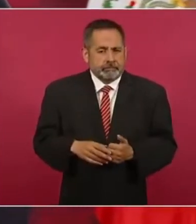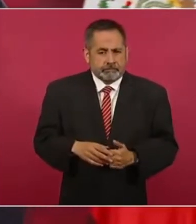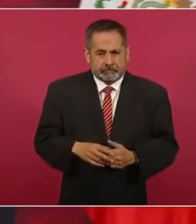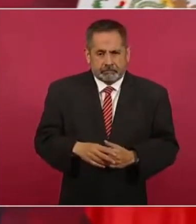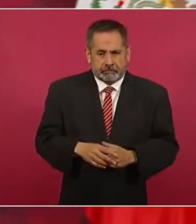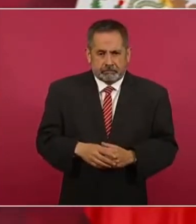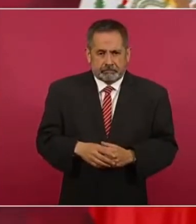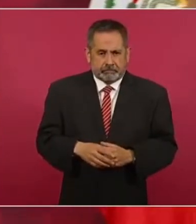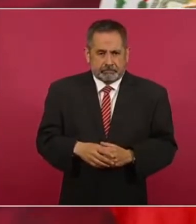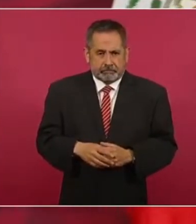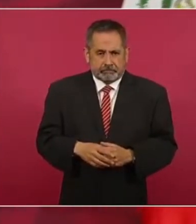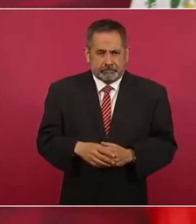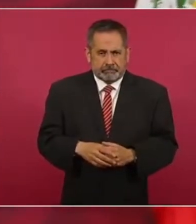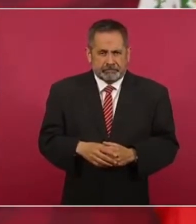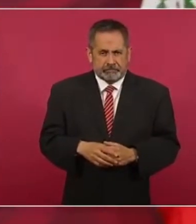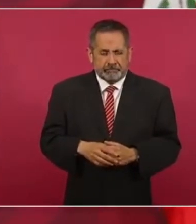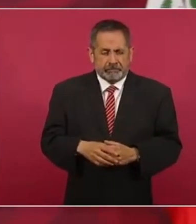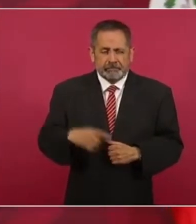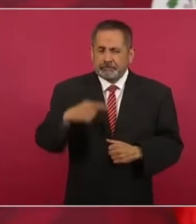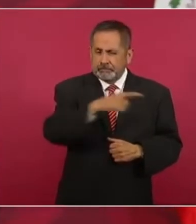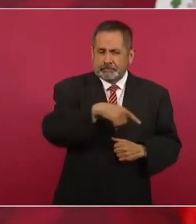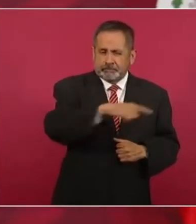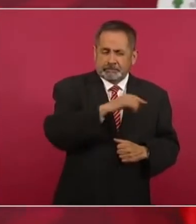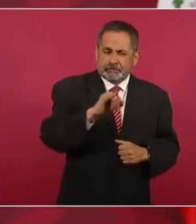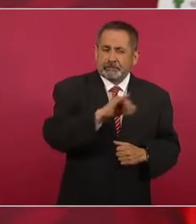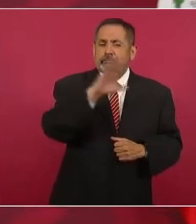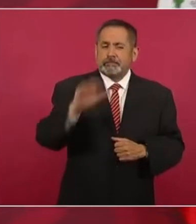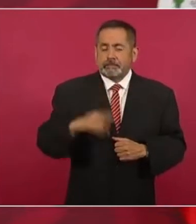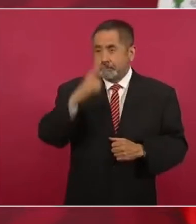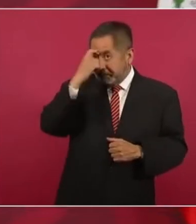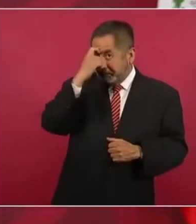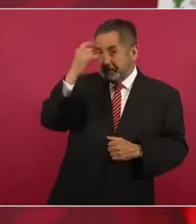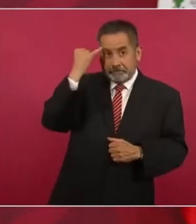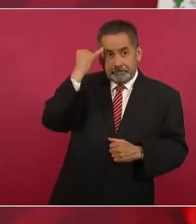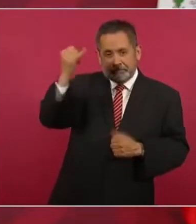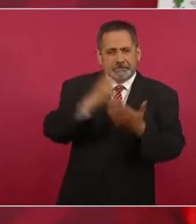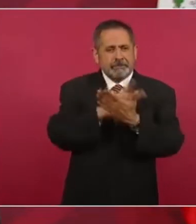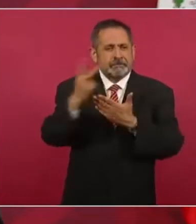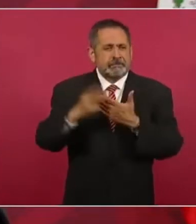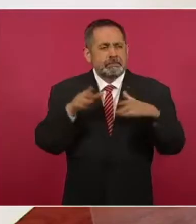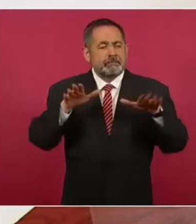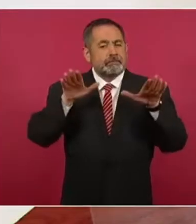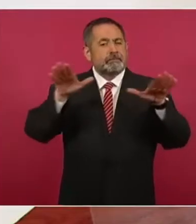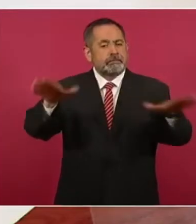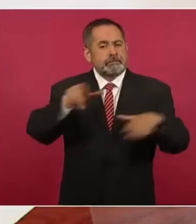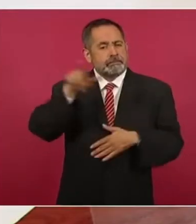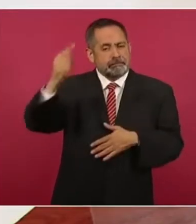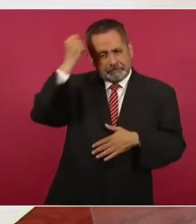Cuando echaron a andar el proyecto de construir el aeropuerto de Texcoco,